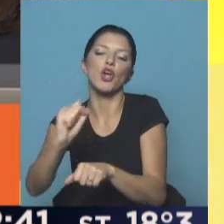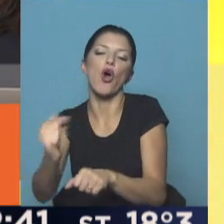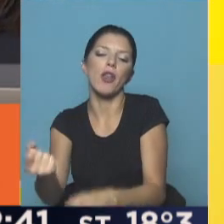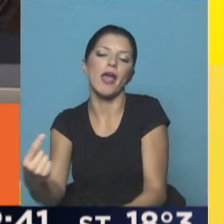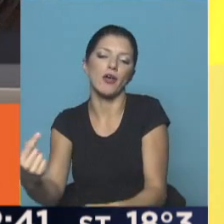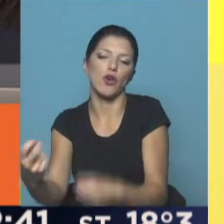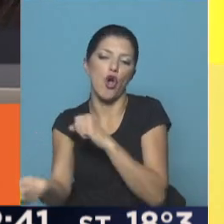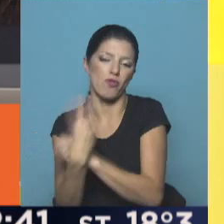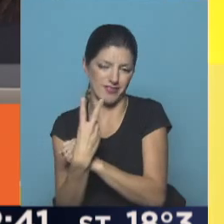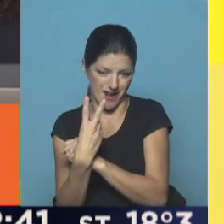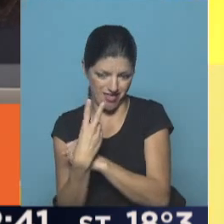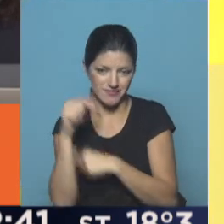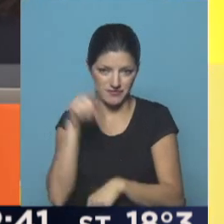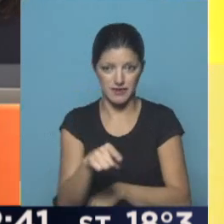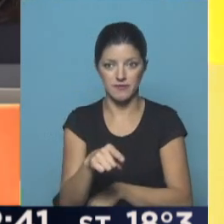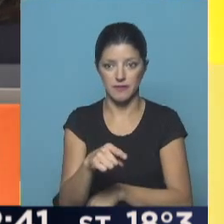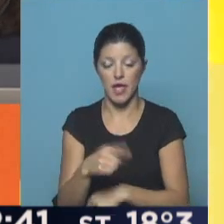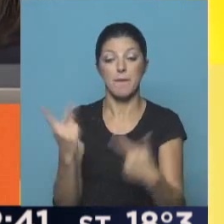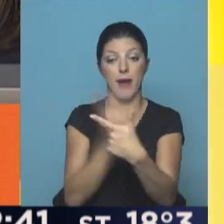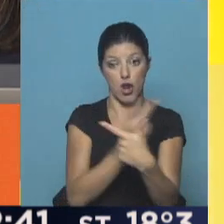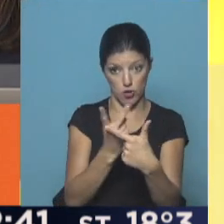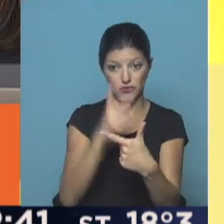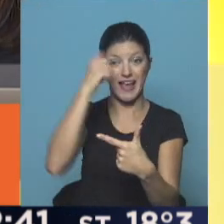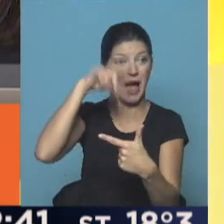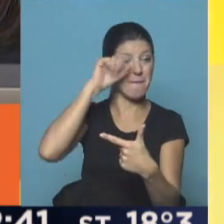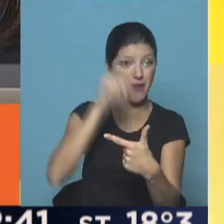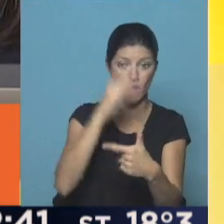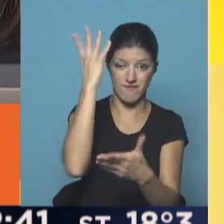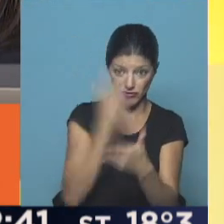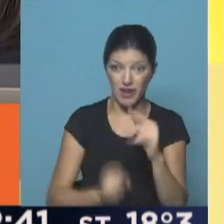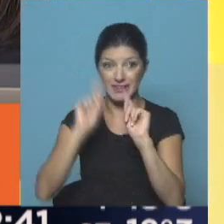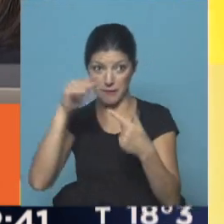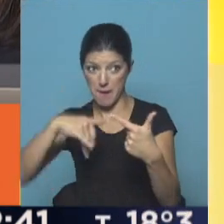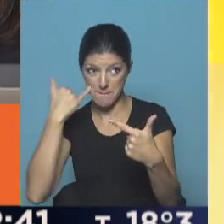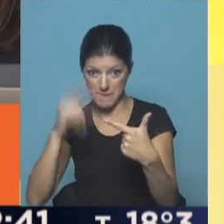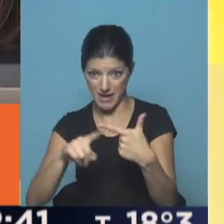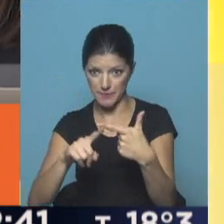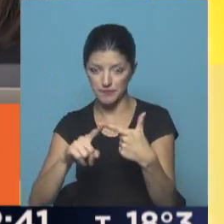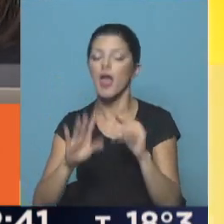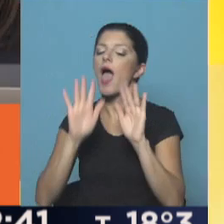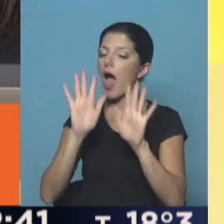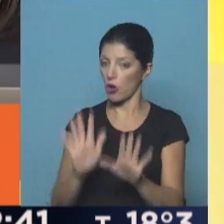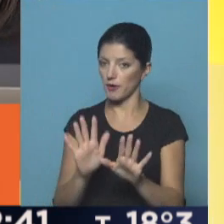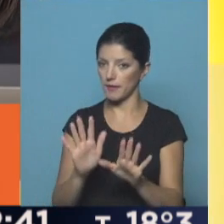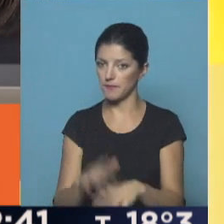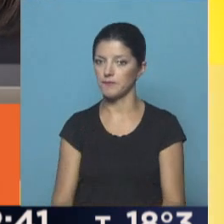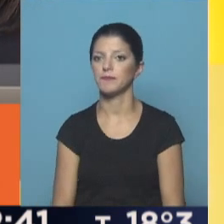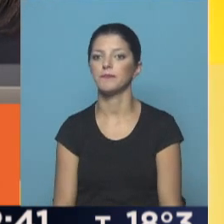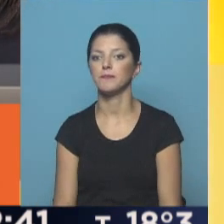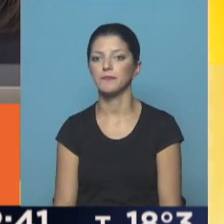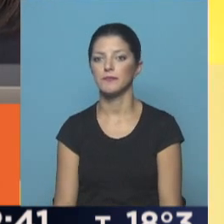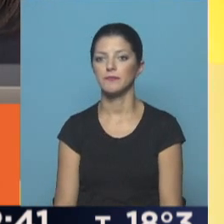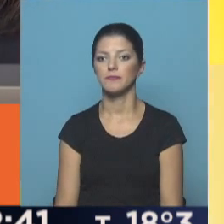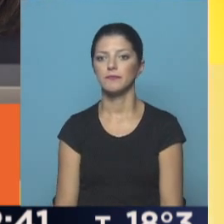tanto de Cameron como de May. Pero desde México, Angela Merkel ya apura al